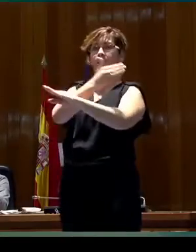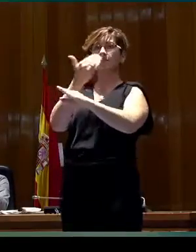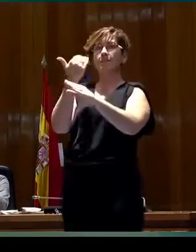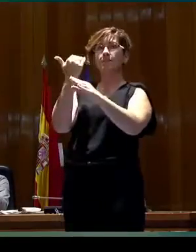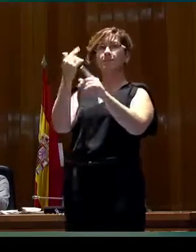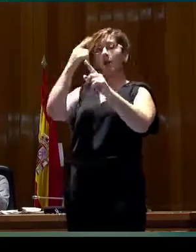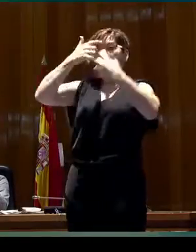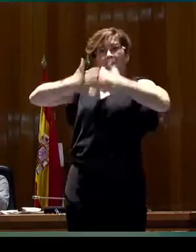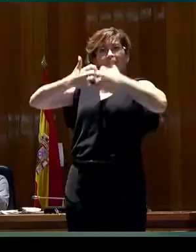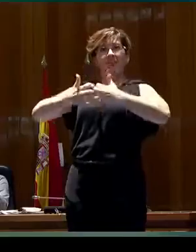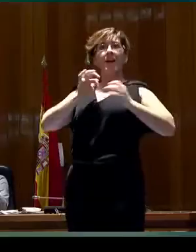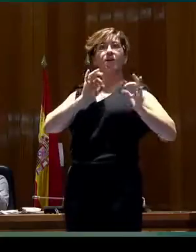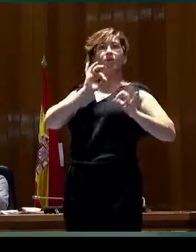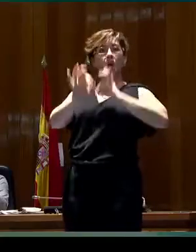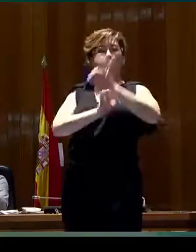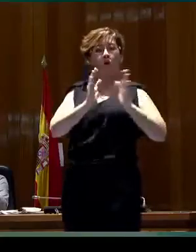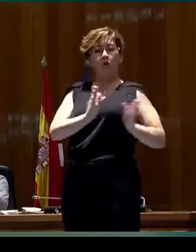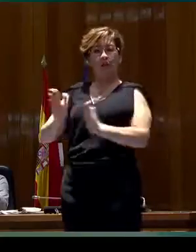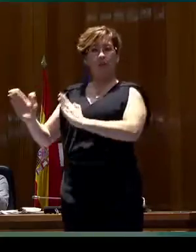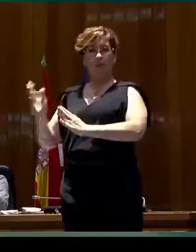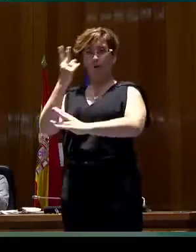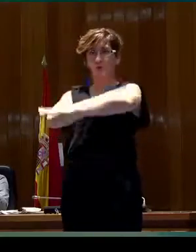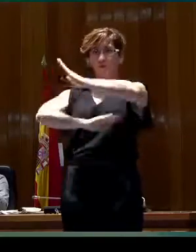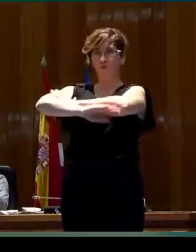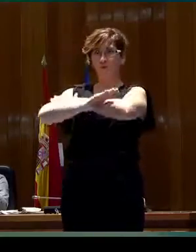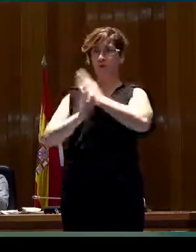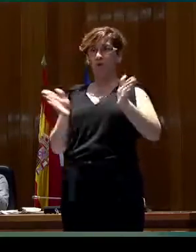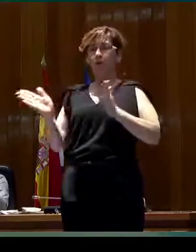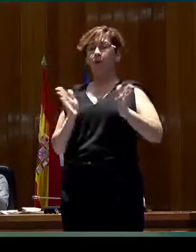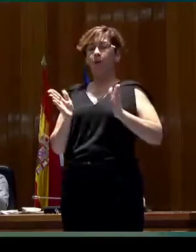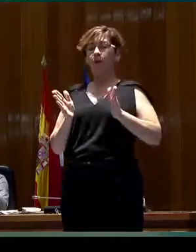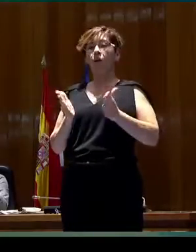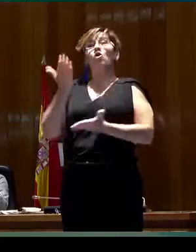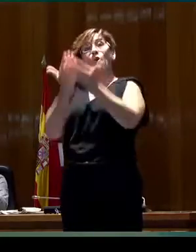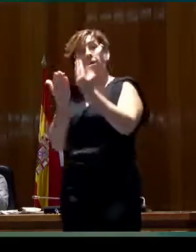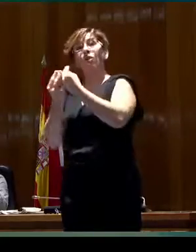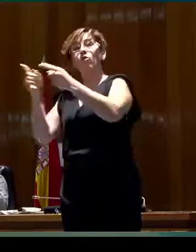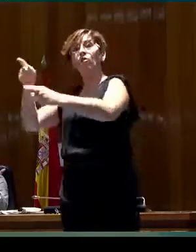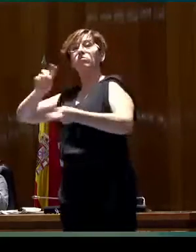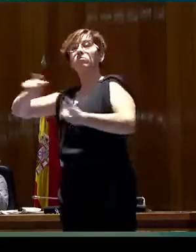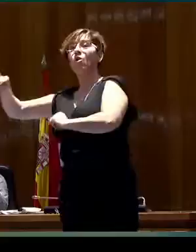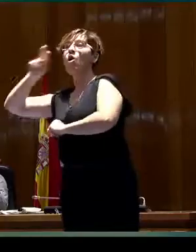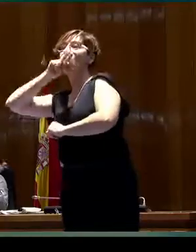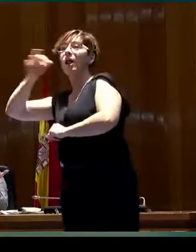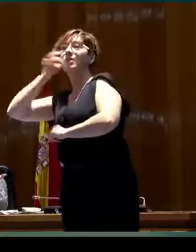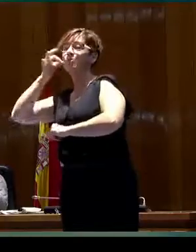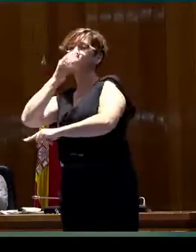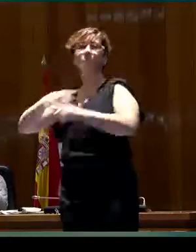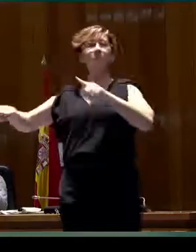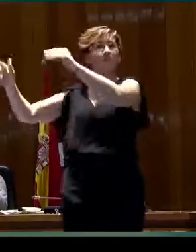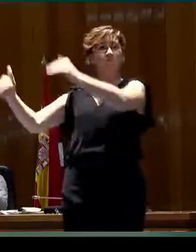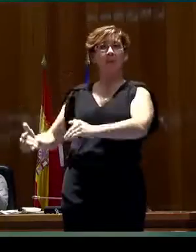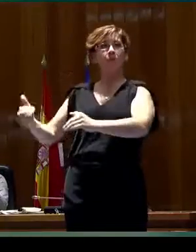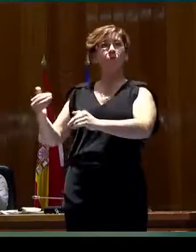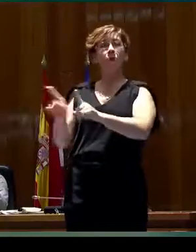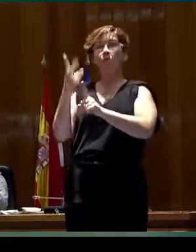digamos, mayor de la requerida en los discursos orales. Es decir, funcionaría de una